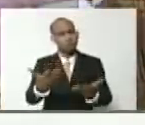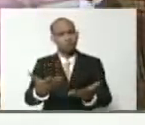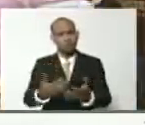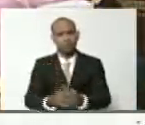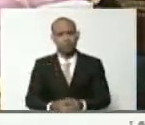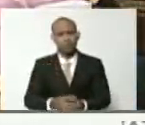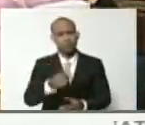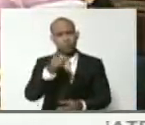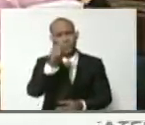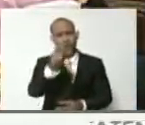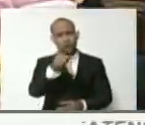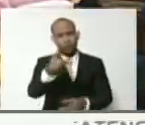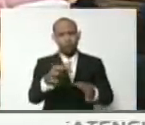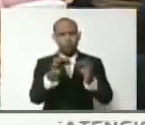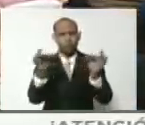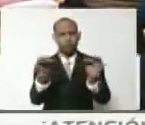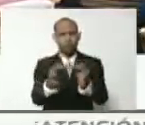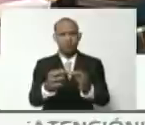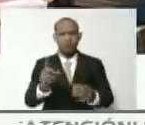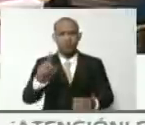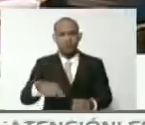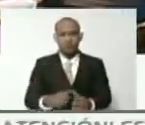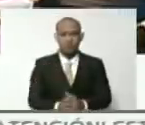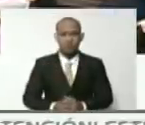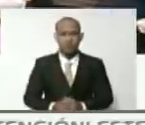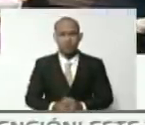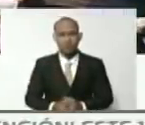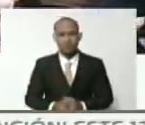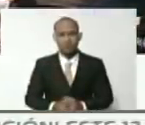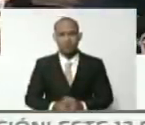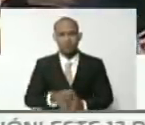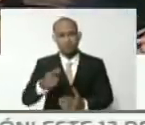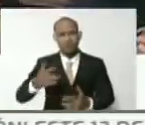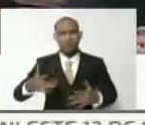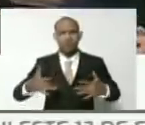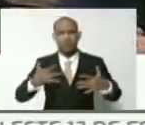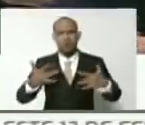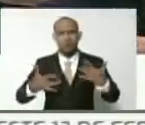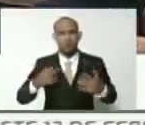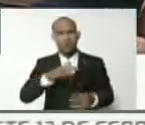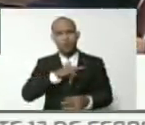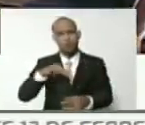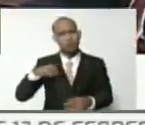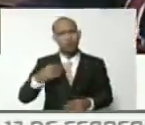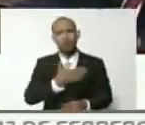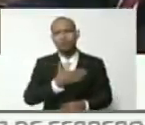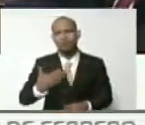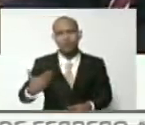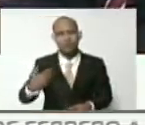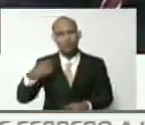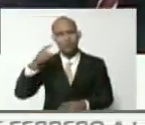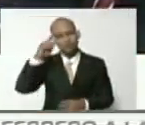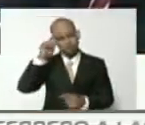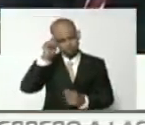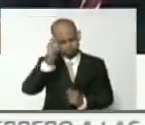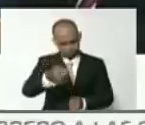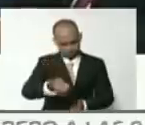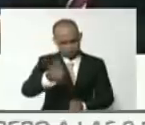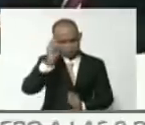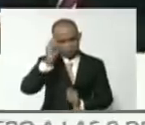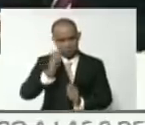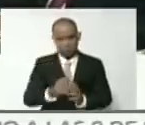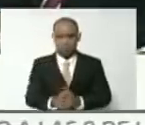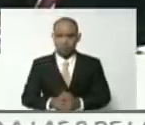para usted, para su familia, y de verdad con este acto nosotros queremos reconocer